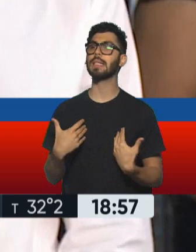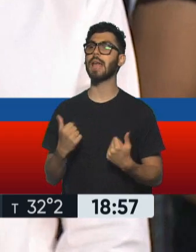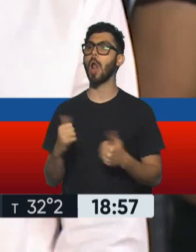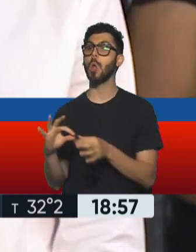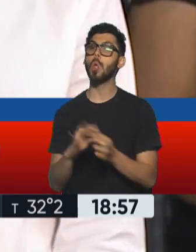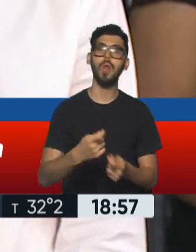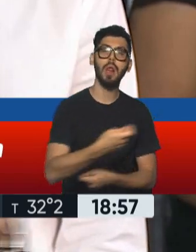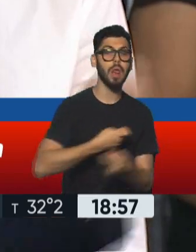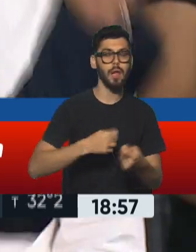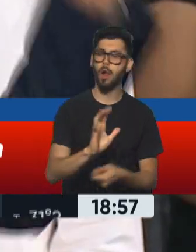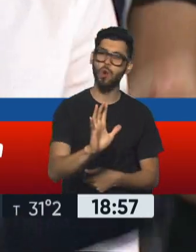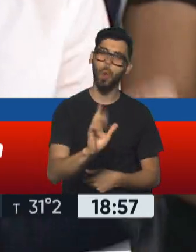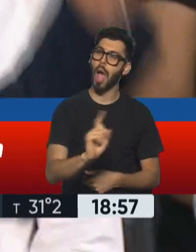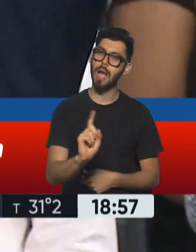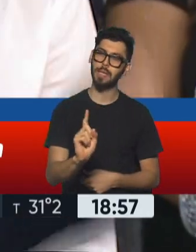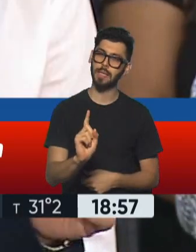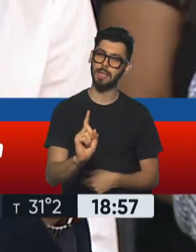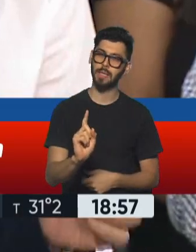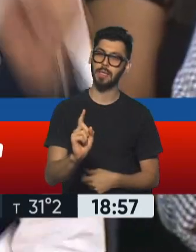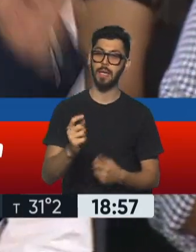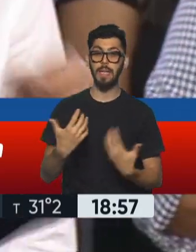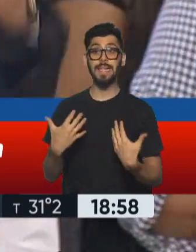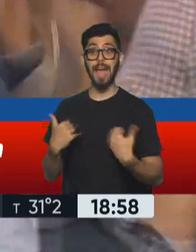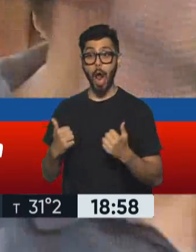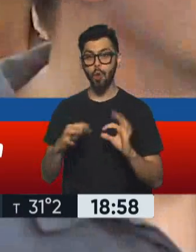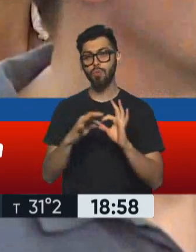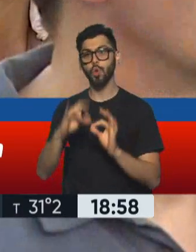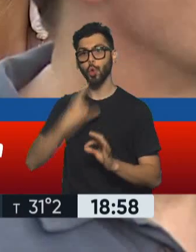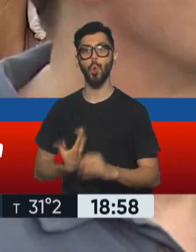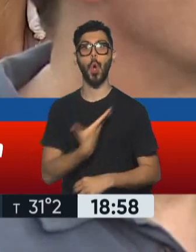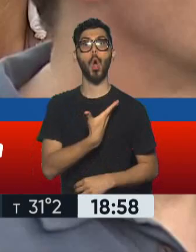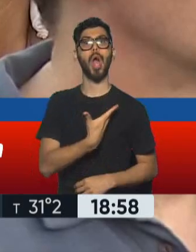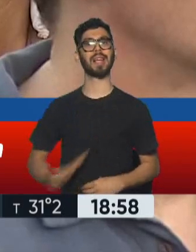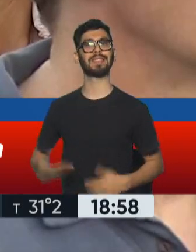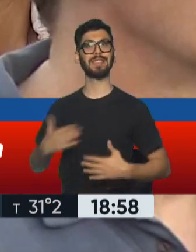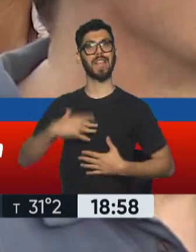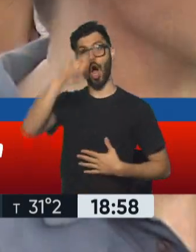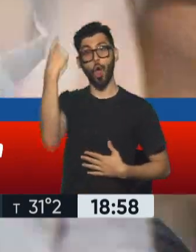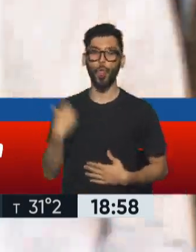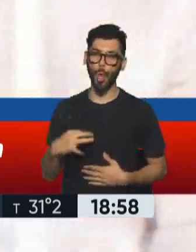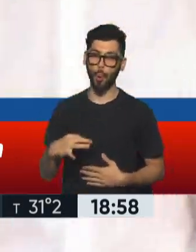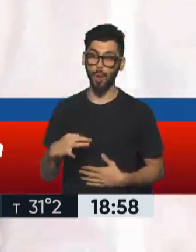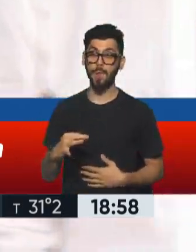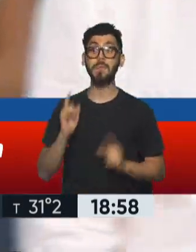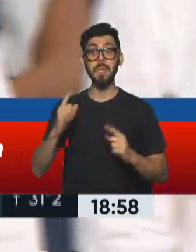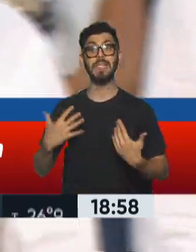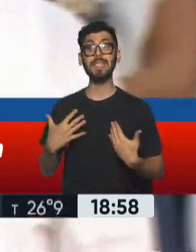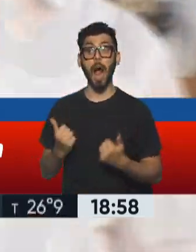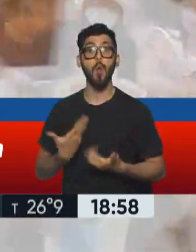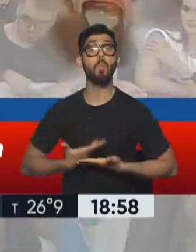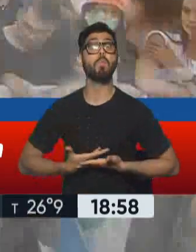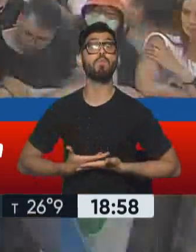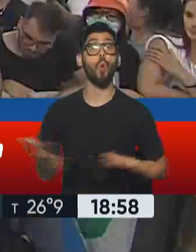La salud es un problema del Estado y es un tema que debe resolver el Estado. Y la salud pública, el